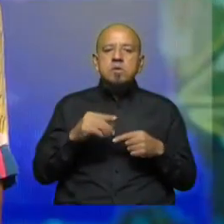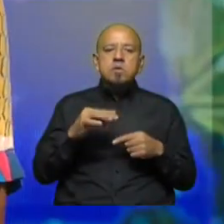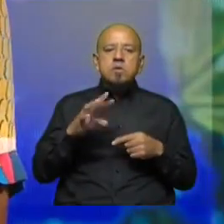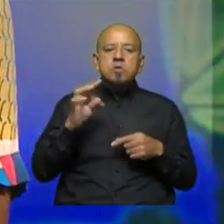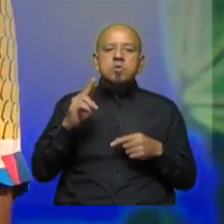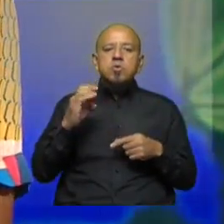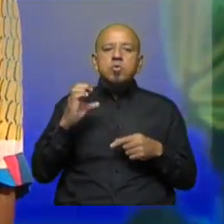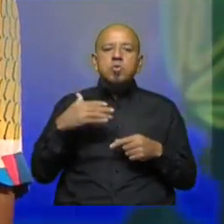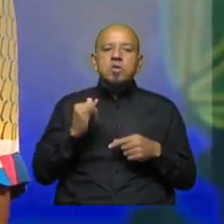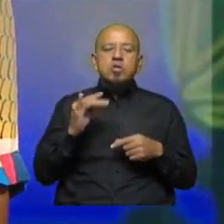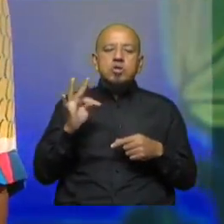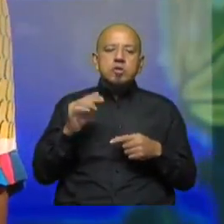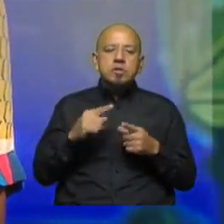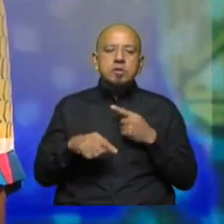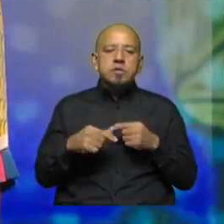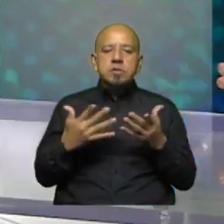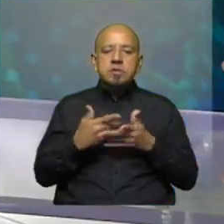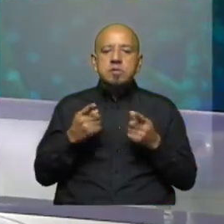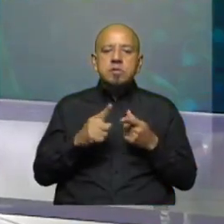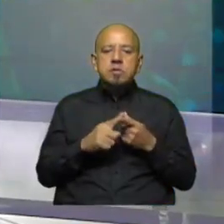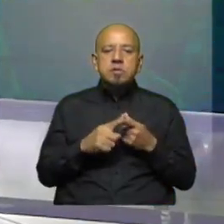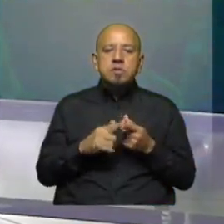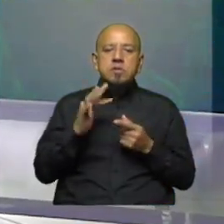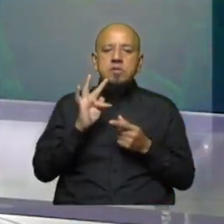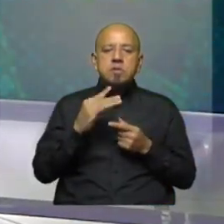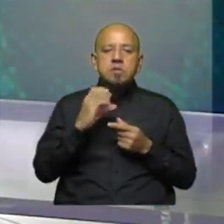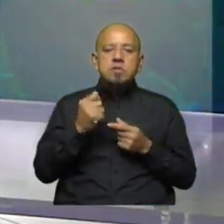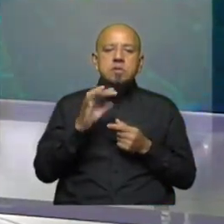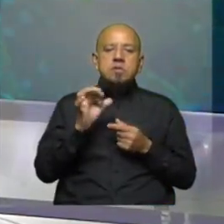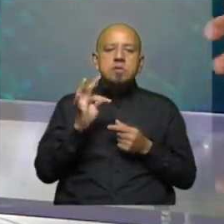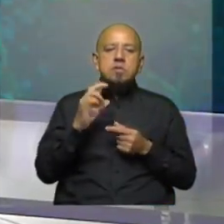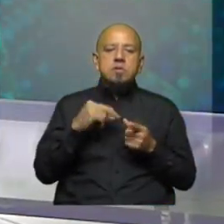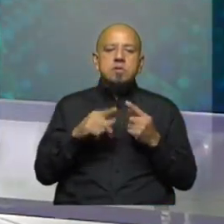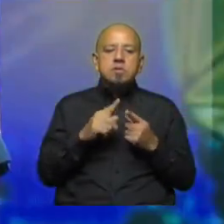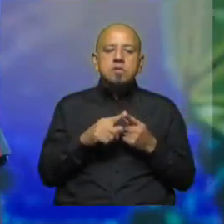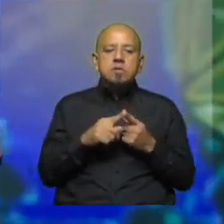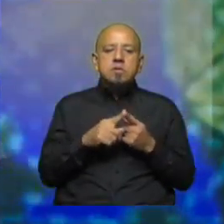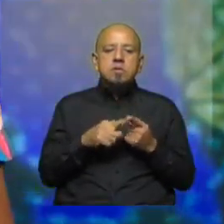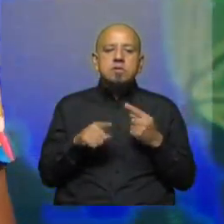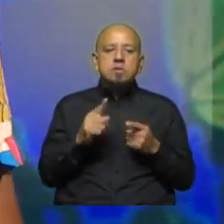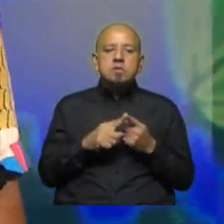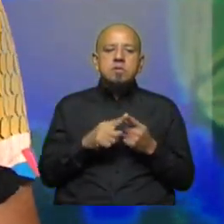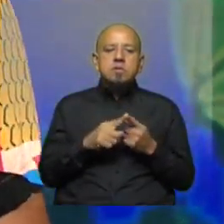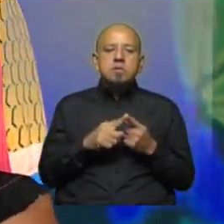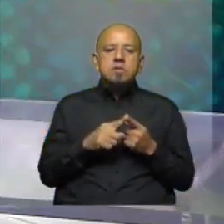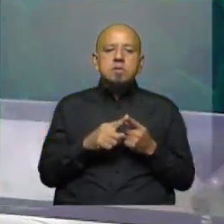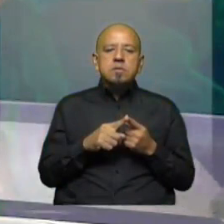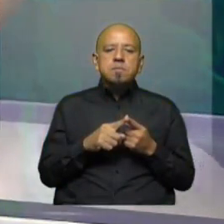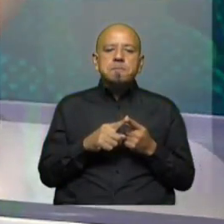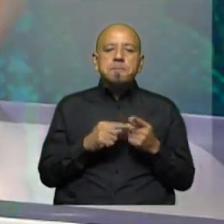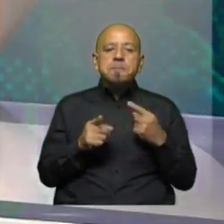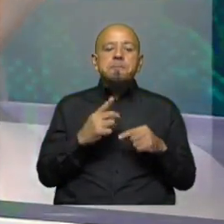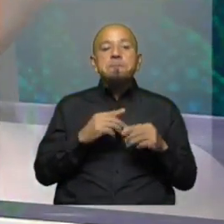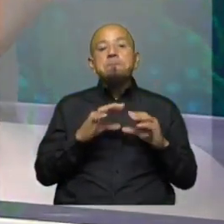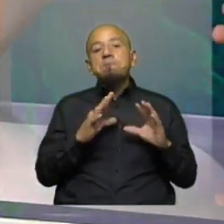Viejos de Twitch. Somos en este momento Facundo Castro y yo. No tengo ni idea. Sí, los dos señores más adultos de Twitch. ¿Y te gusta ese mundo? Sí,